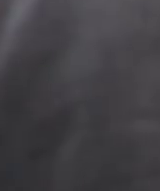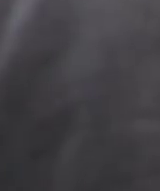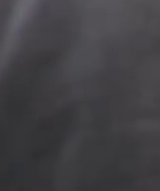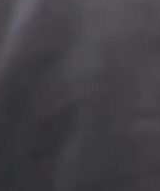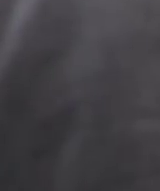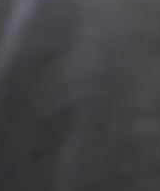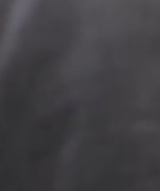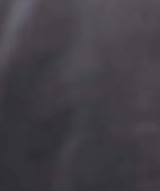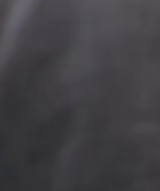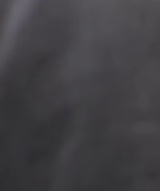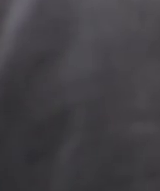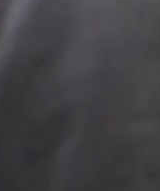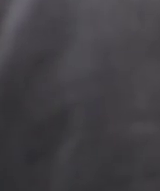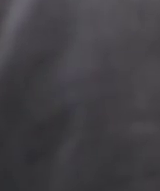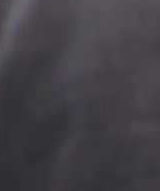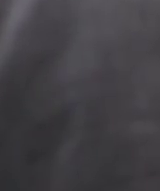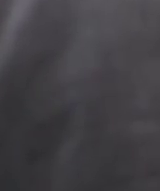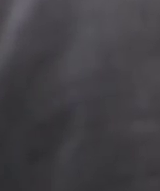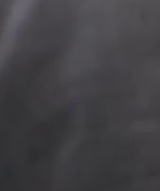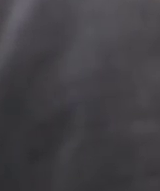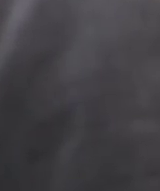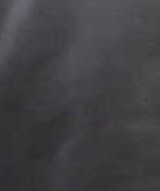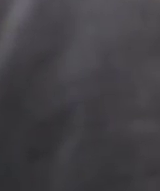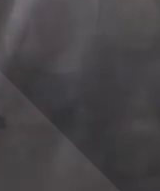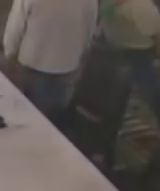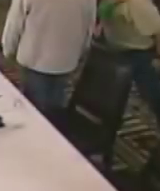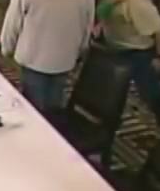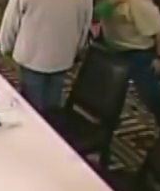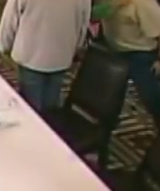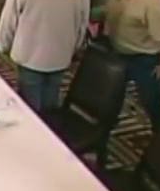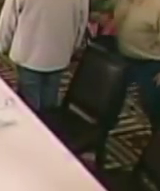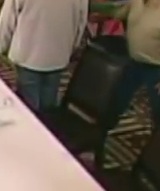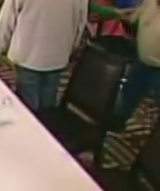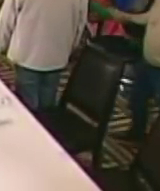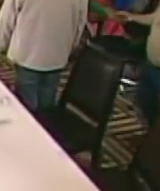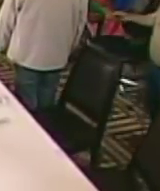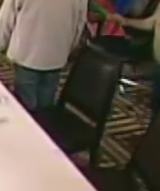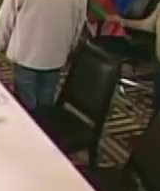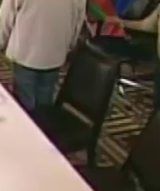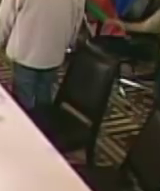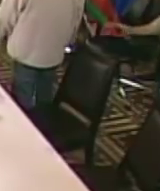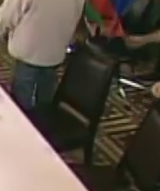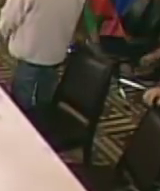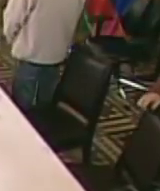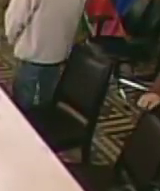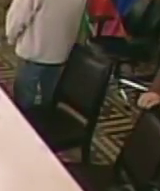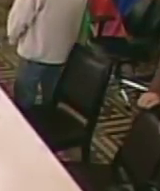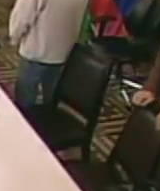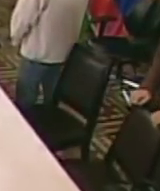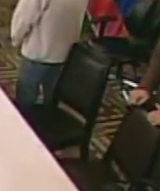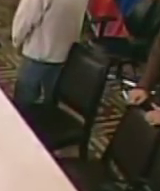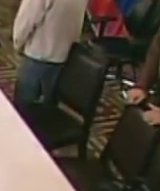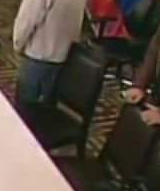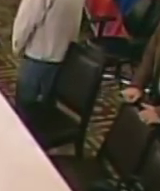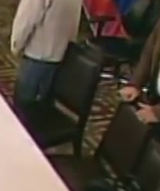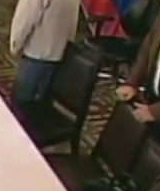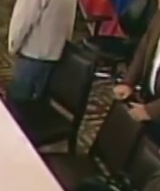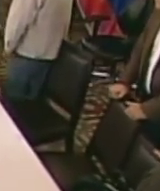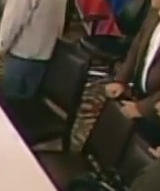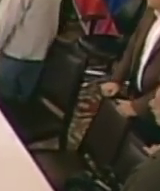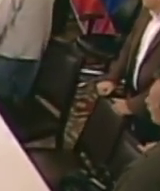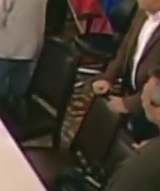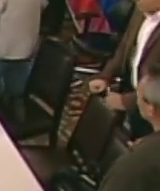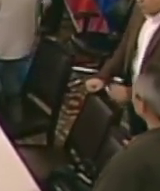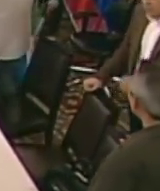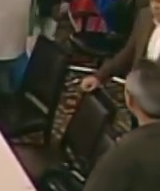República Bolivariana de Venezuela, pero además estos derechos están consagrados igualmente en la Ley